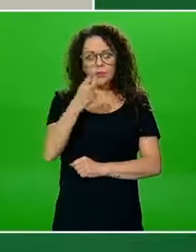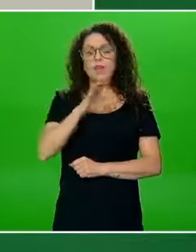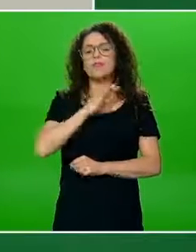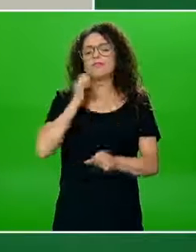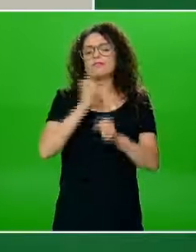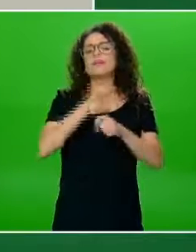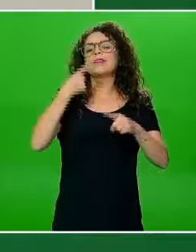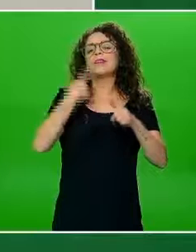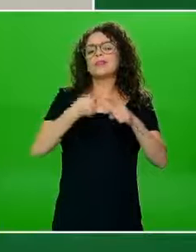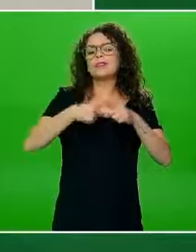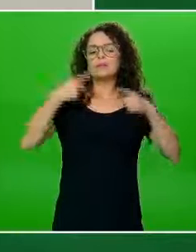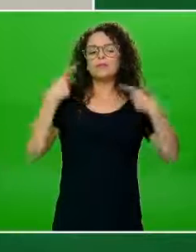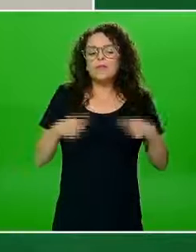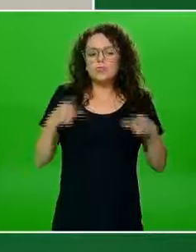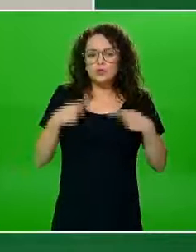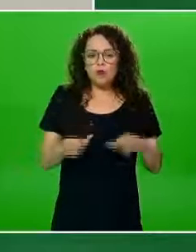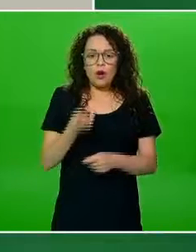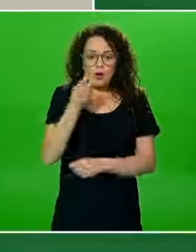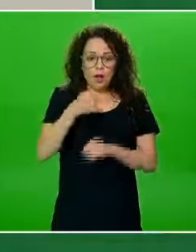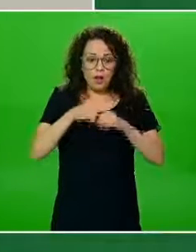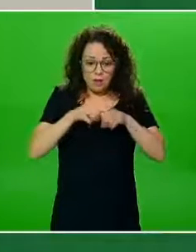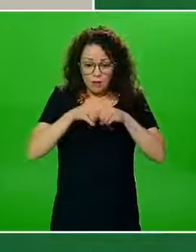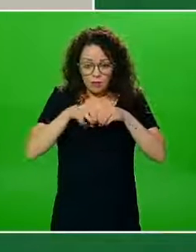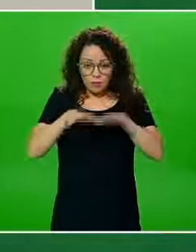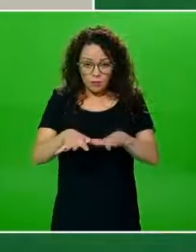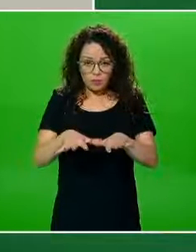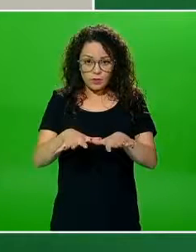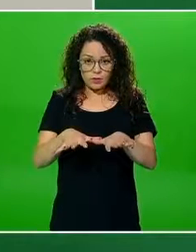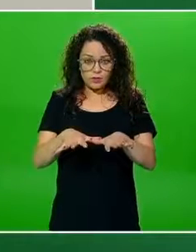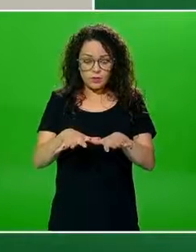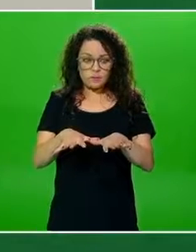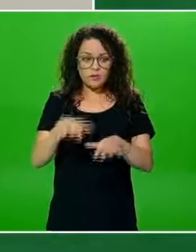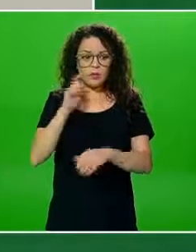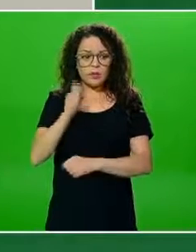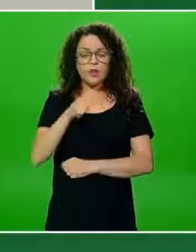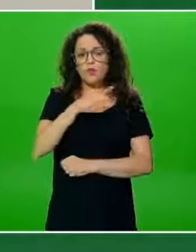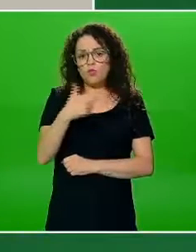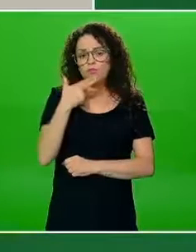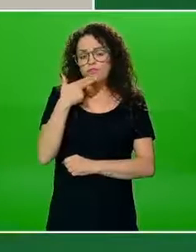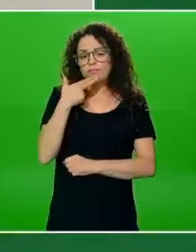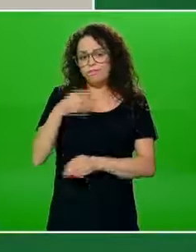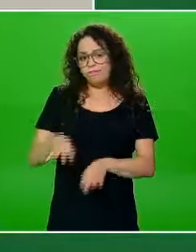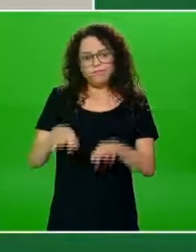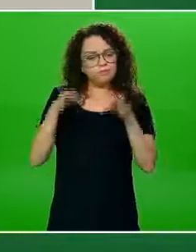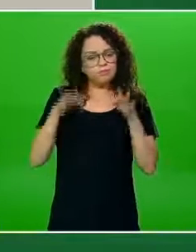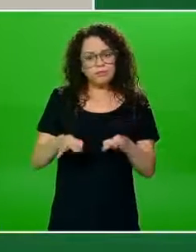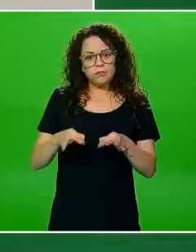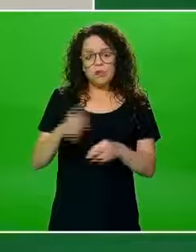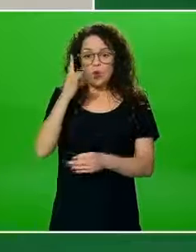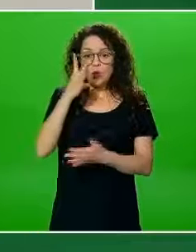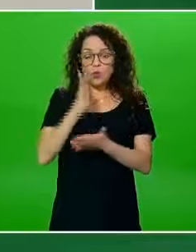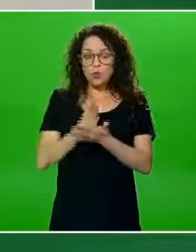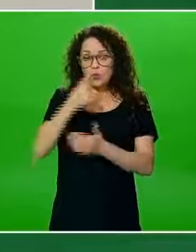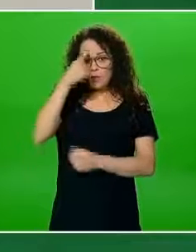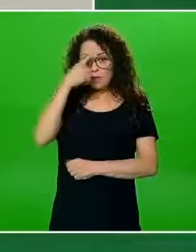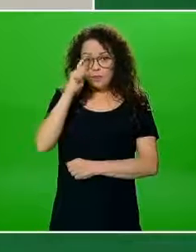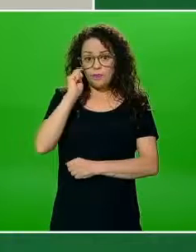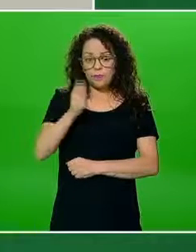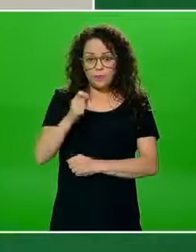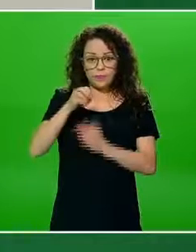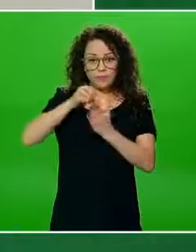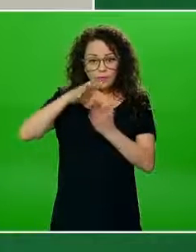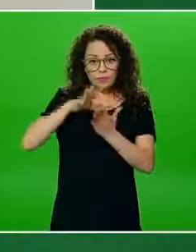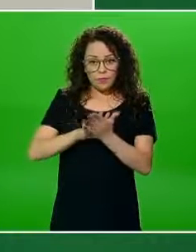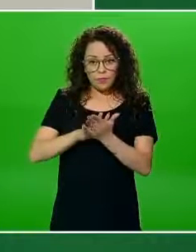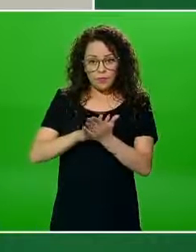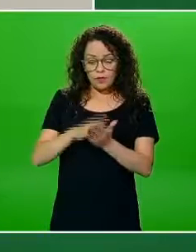entonces a través de la cual esta información, pues obviamente es útil no solamente para el seguimiento y el registro de la